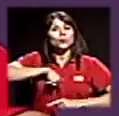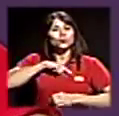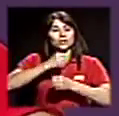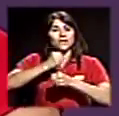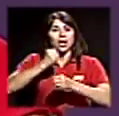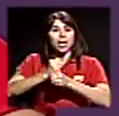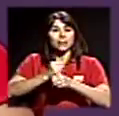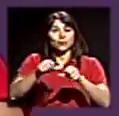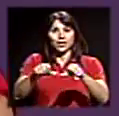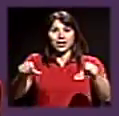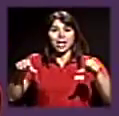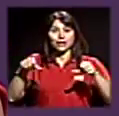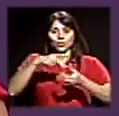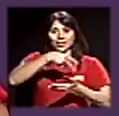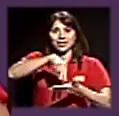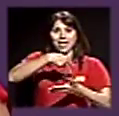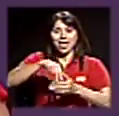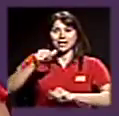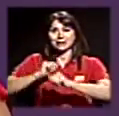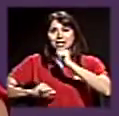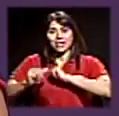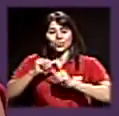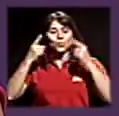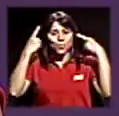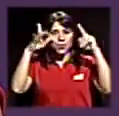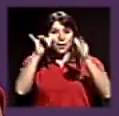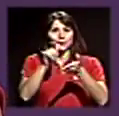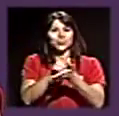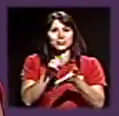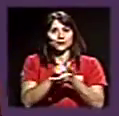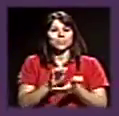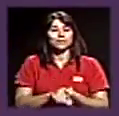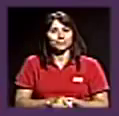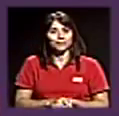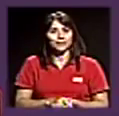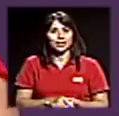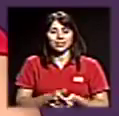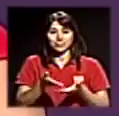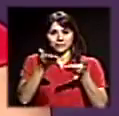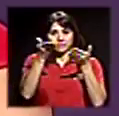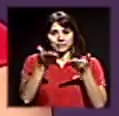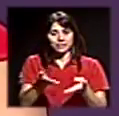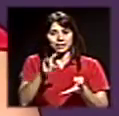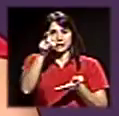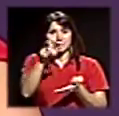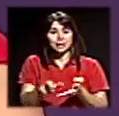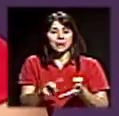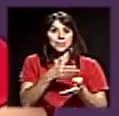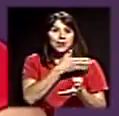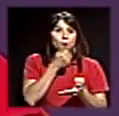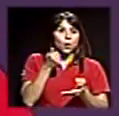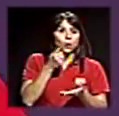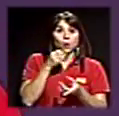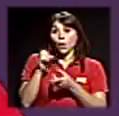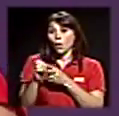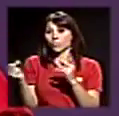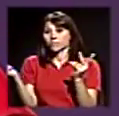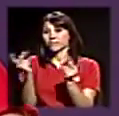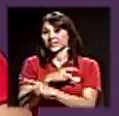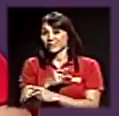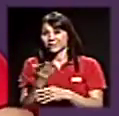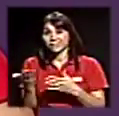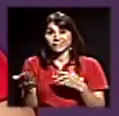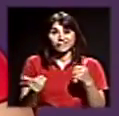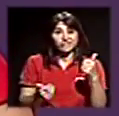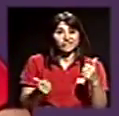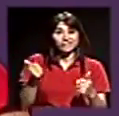el área nuestra, desde el teatro y la danza, logramos eso. Ser mejor, ser peor, no sé, pero